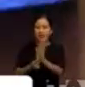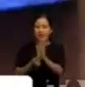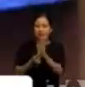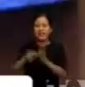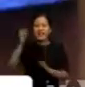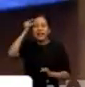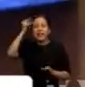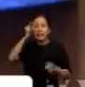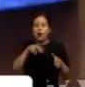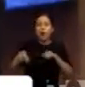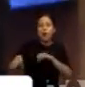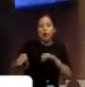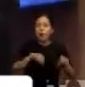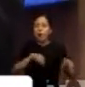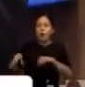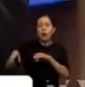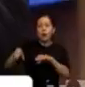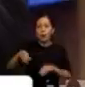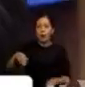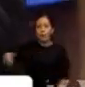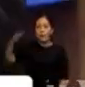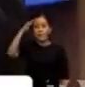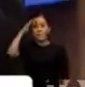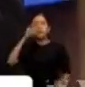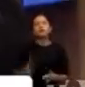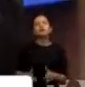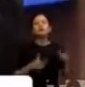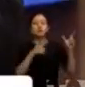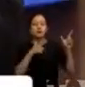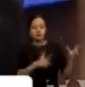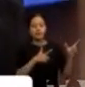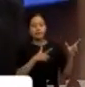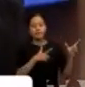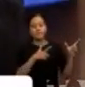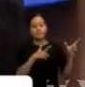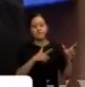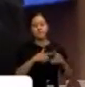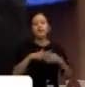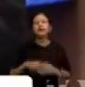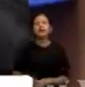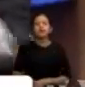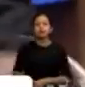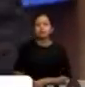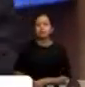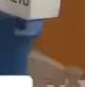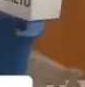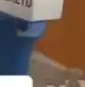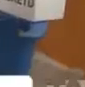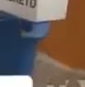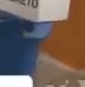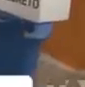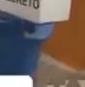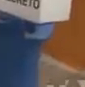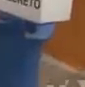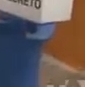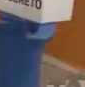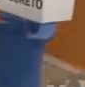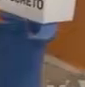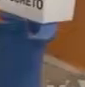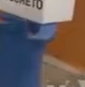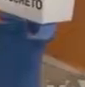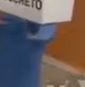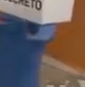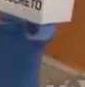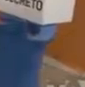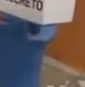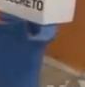gobierno, militares y policías para enfrentar a los grupos criminales, hoy denominados grupos terroristas. Además, habló de los retos a